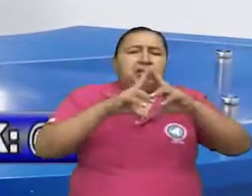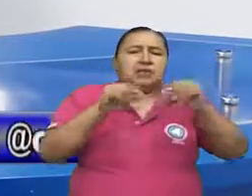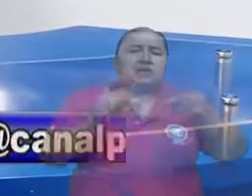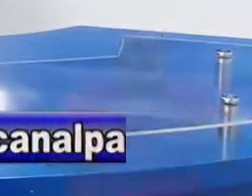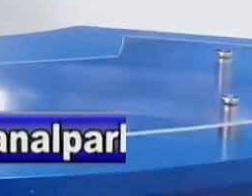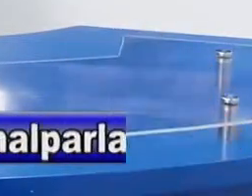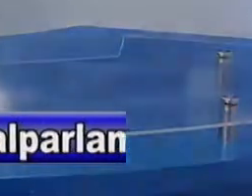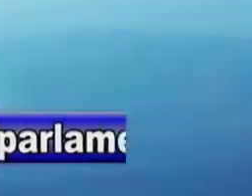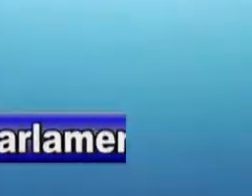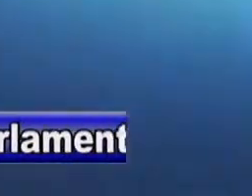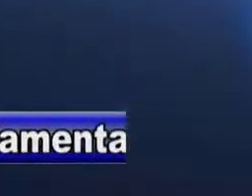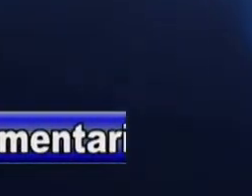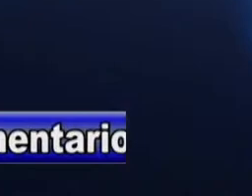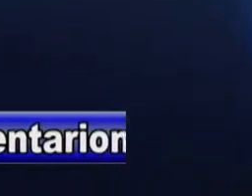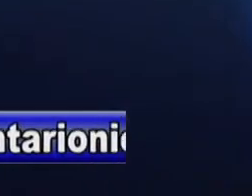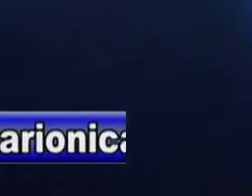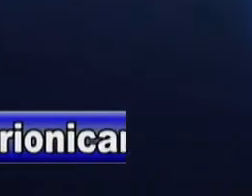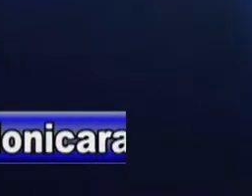nicaragüense.